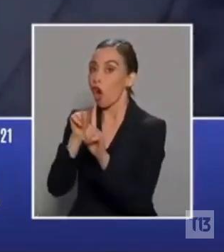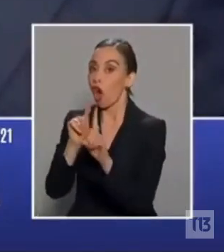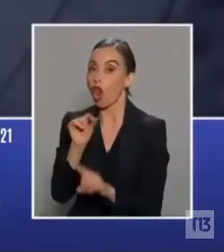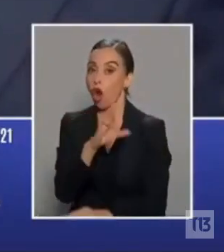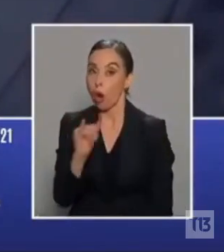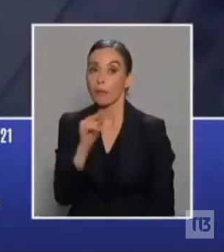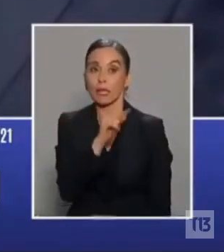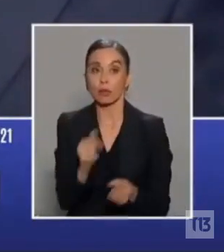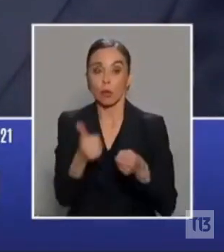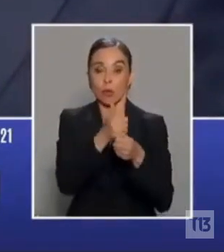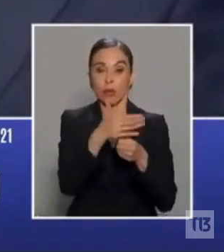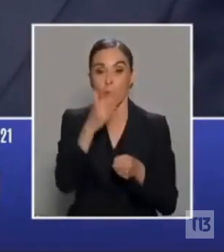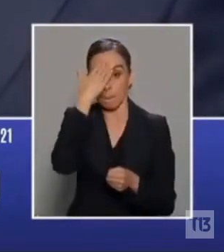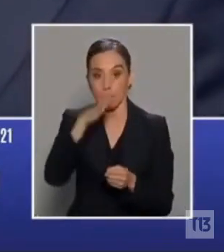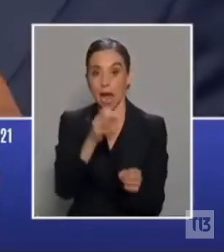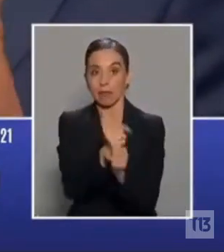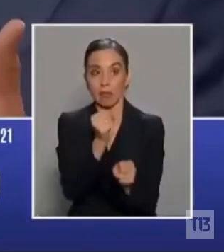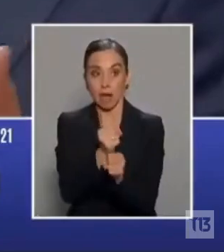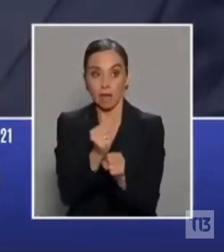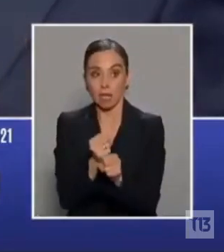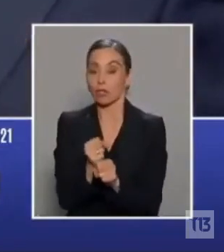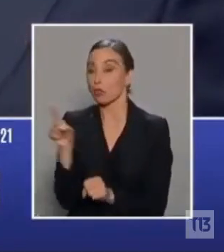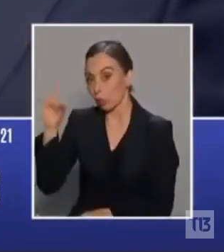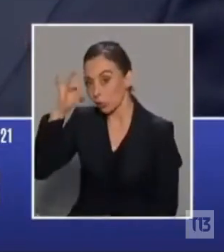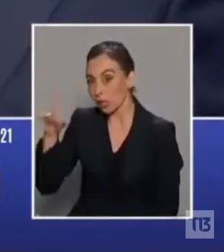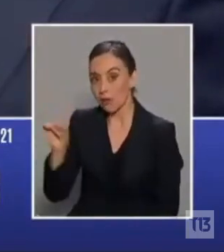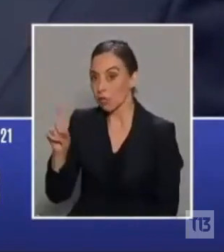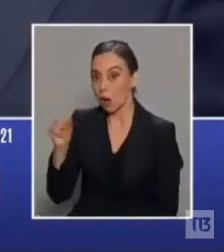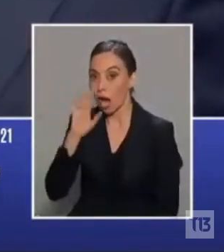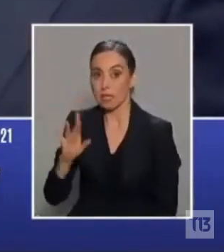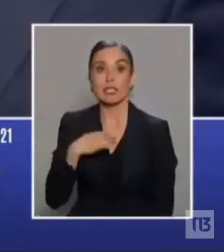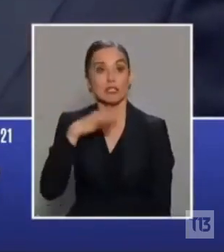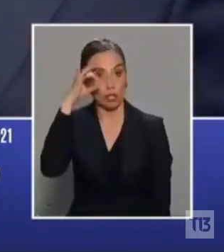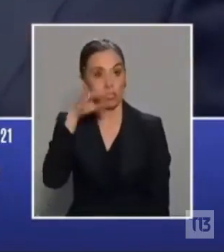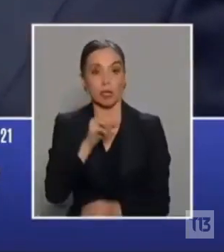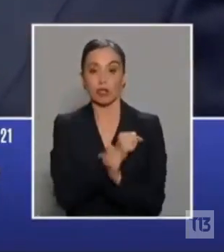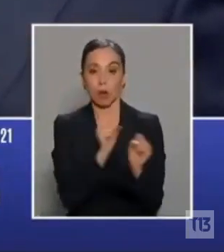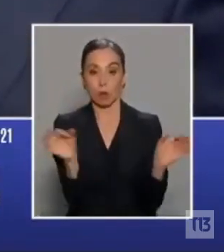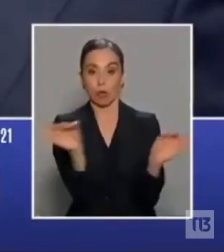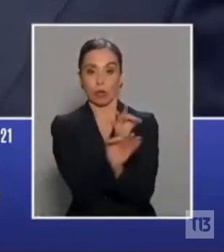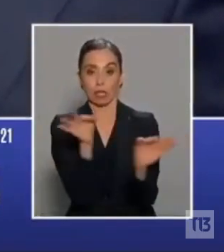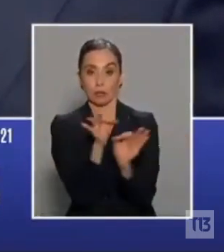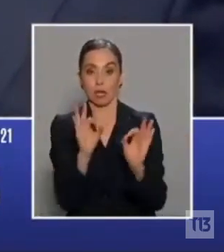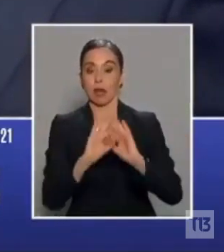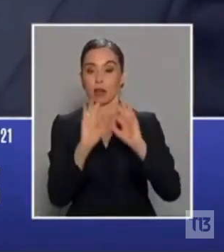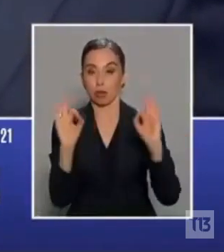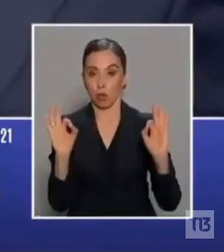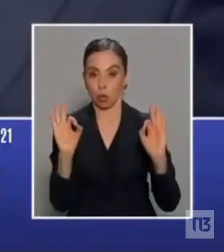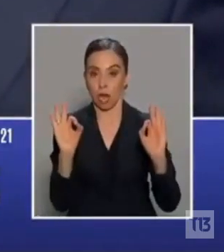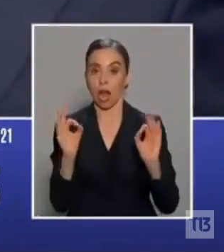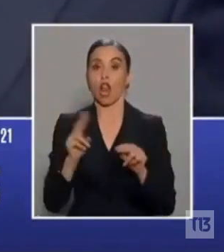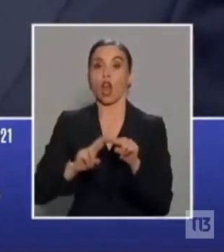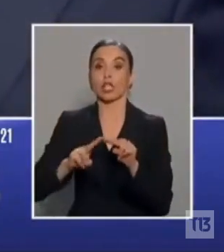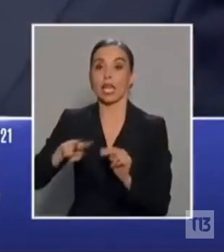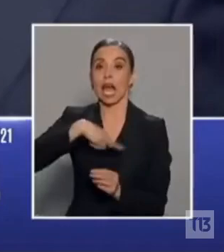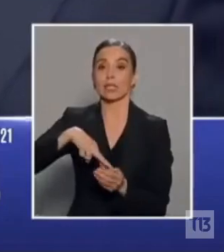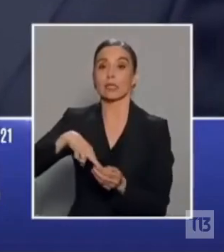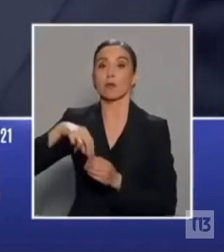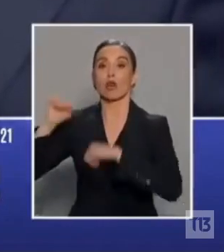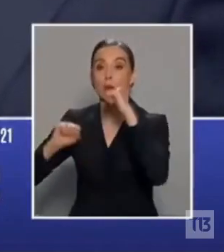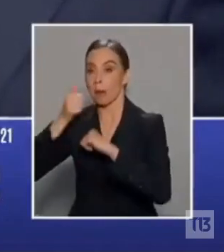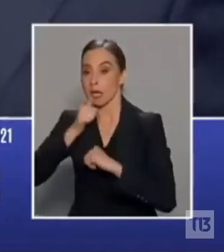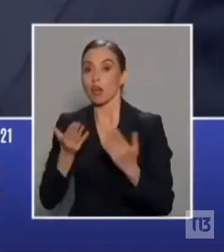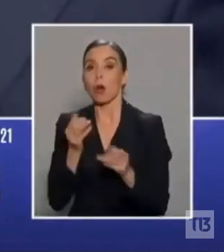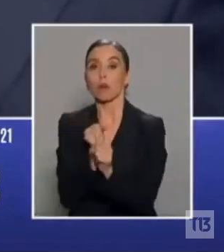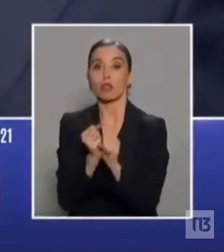destituyeron por hacer muy, sí, pero muy mal ladrona. Entonces, te quiero contar sabes algo. Que eso no es así. Sé que no te voy a poder explicar nunca. Yeah. Lo que hacemos en el sector privado,